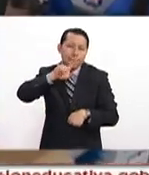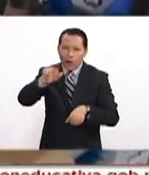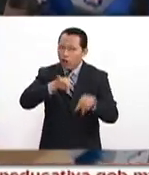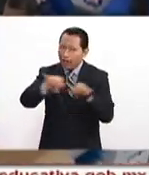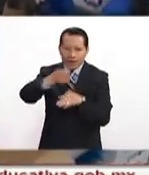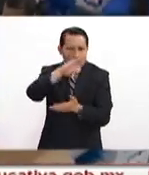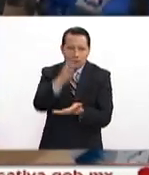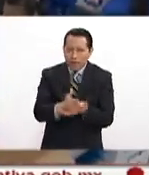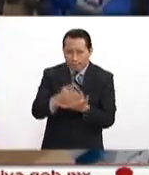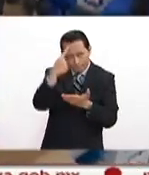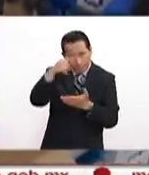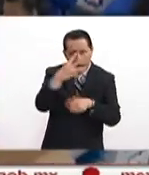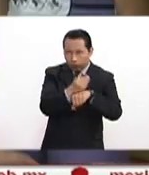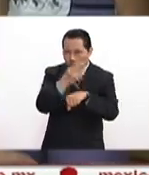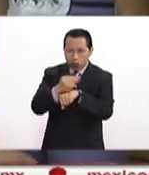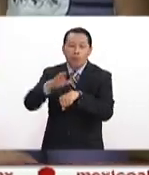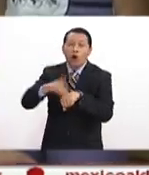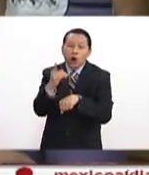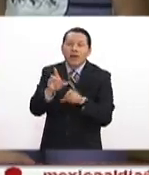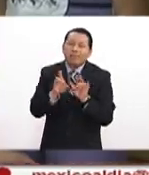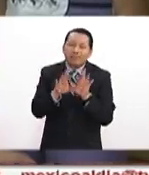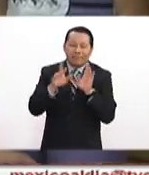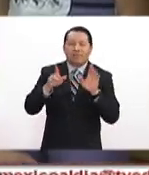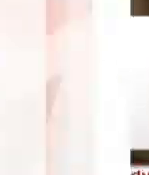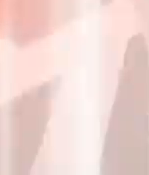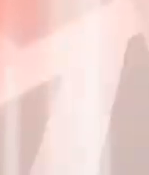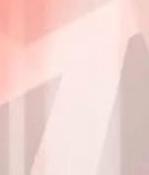las empresas que no cumplan con los protocolos de seguridad.